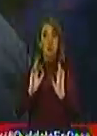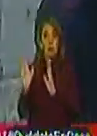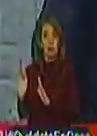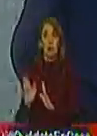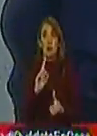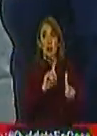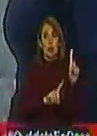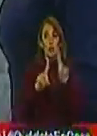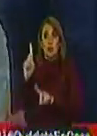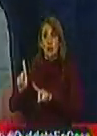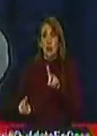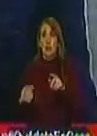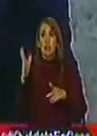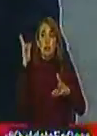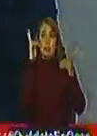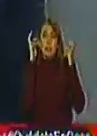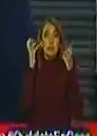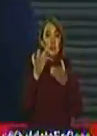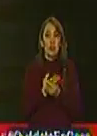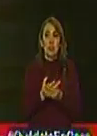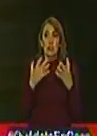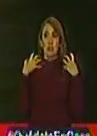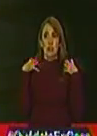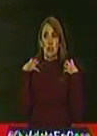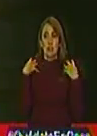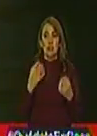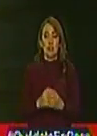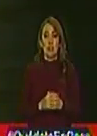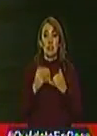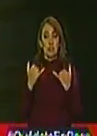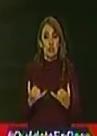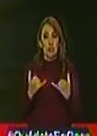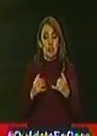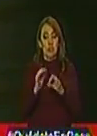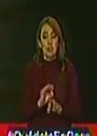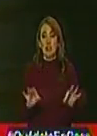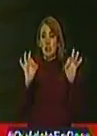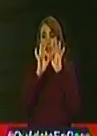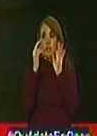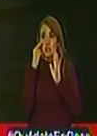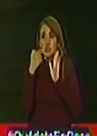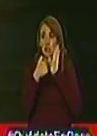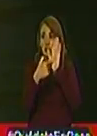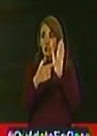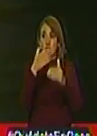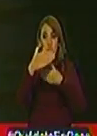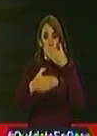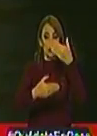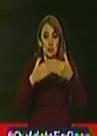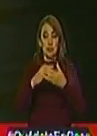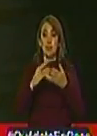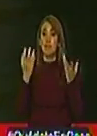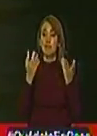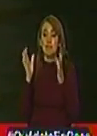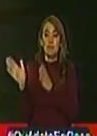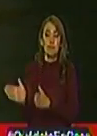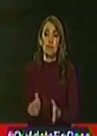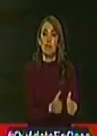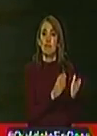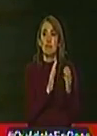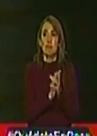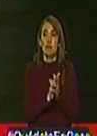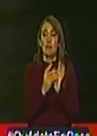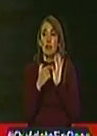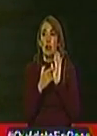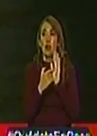capitalinos derivados en molestias y el estrés. Sí, entonces ahora hay evidencia científica que relaciona mucho la exposición al